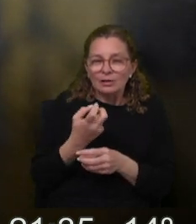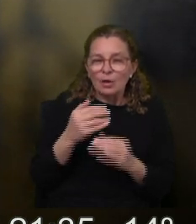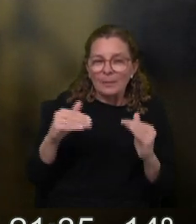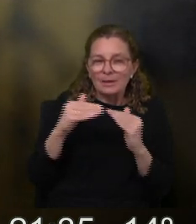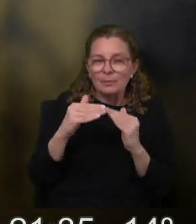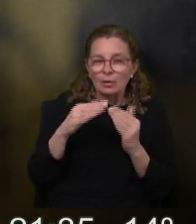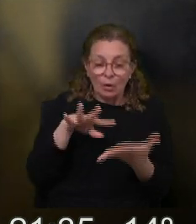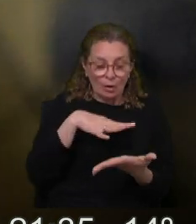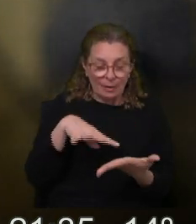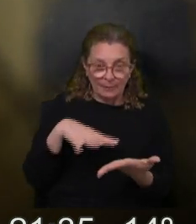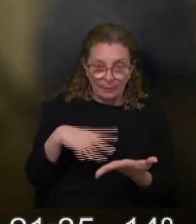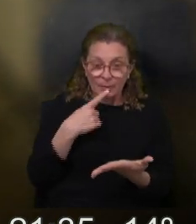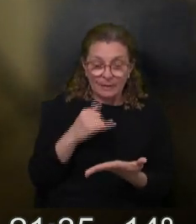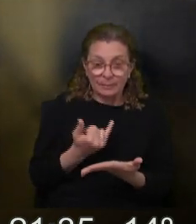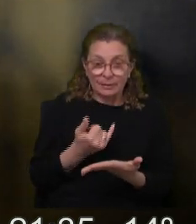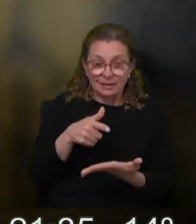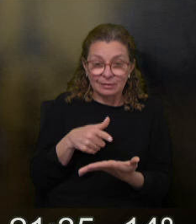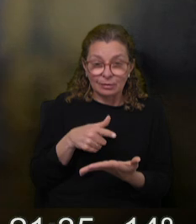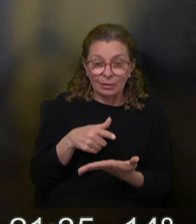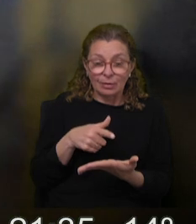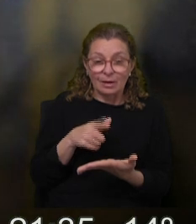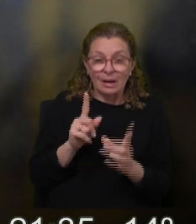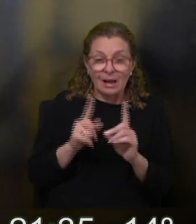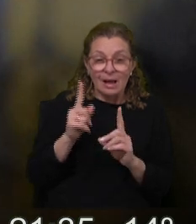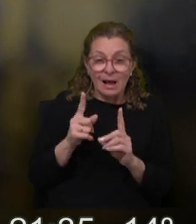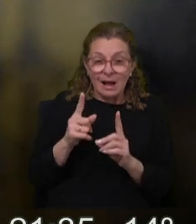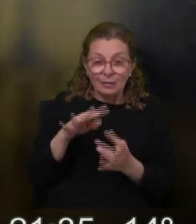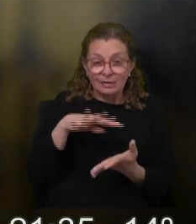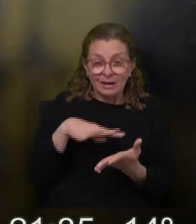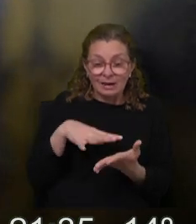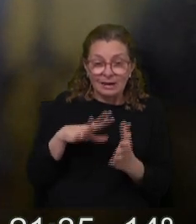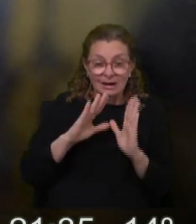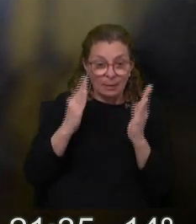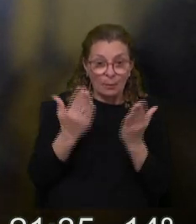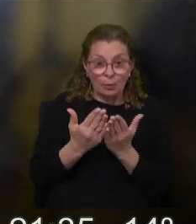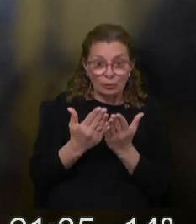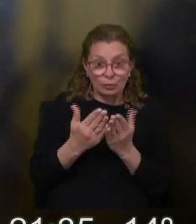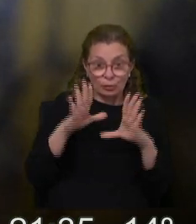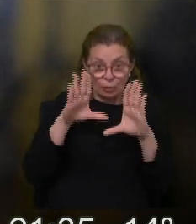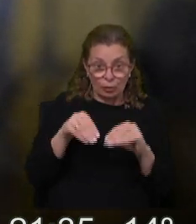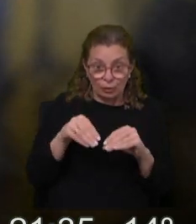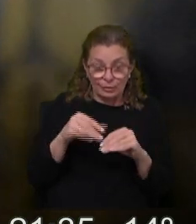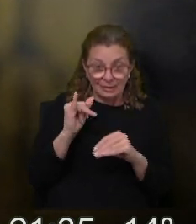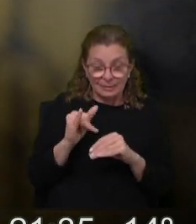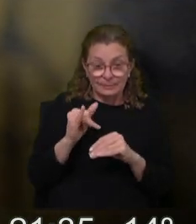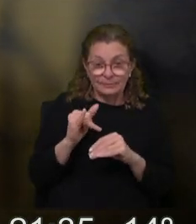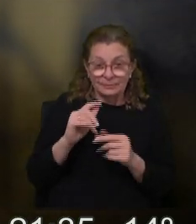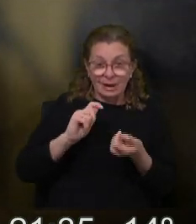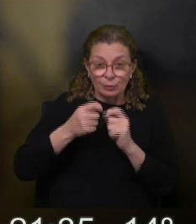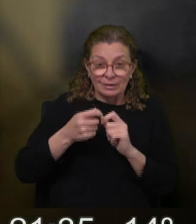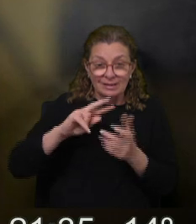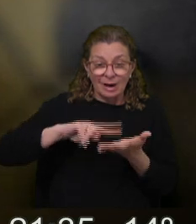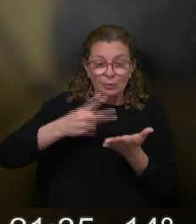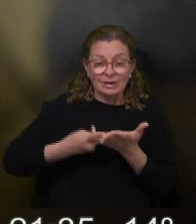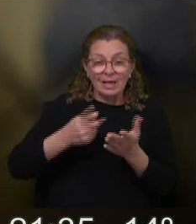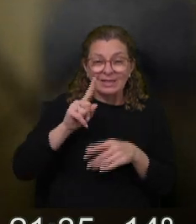mismo que cuando leemos. Esto, que Mariana Enríquez es un fenómeno y se lee en todas partes del mundo, literalmente, creo que está traducida a más de 18 idiomas.